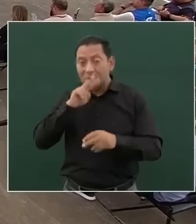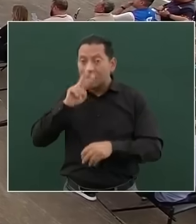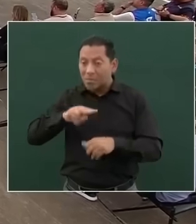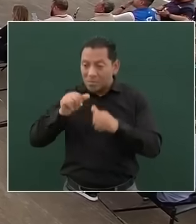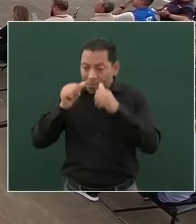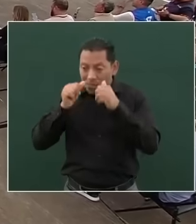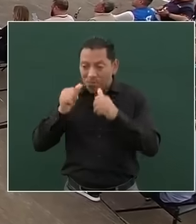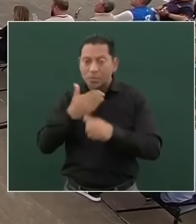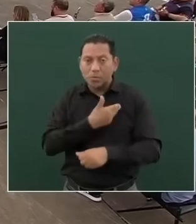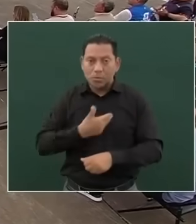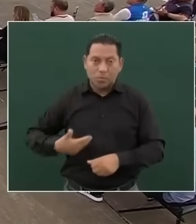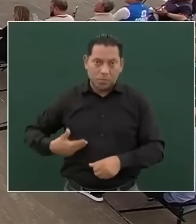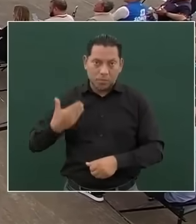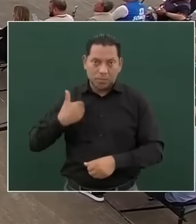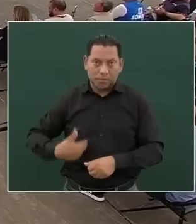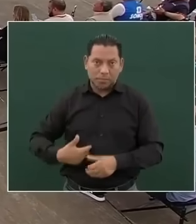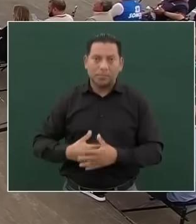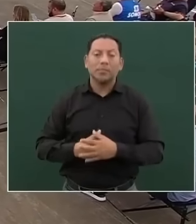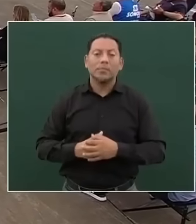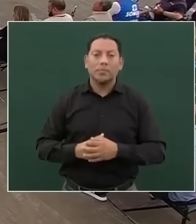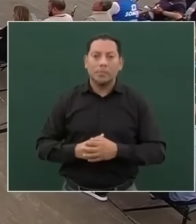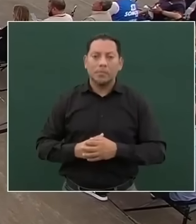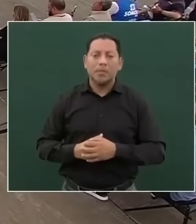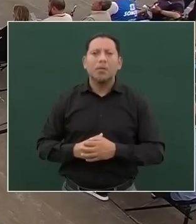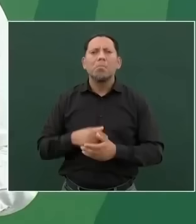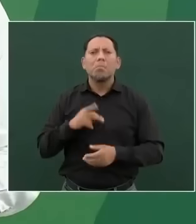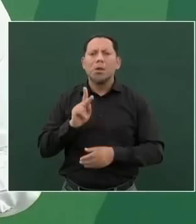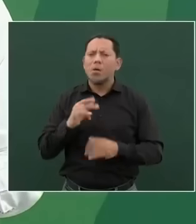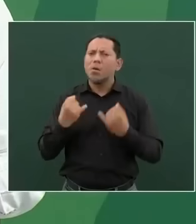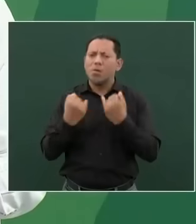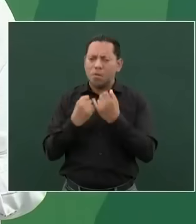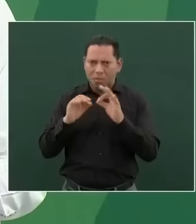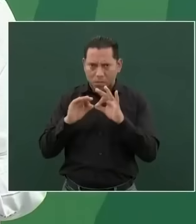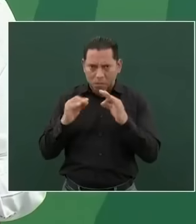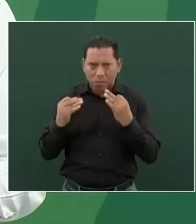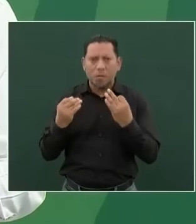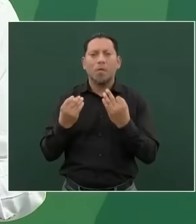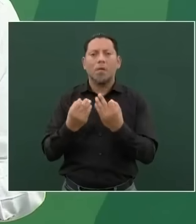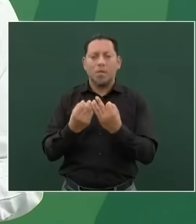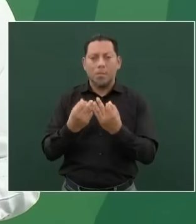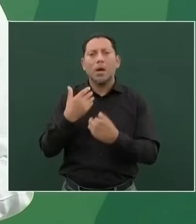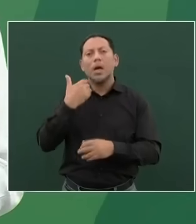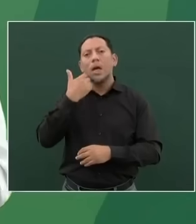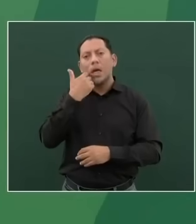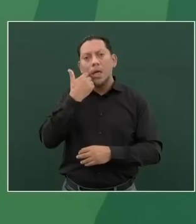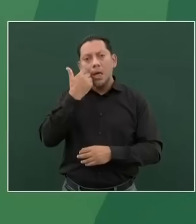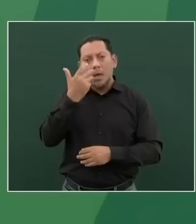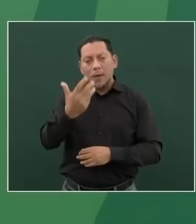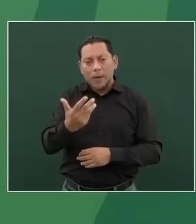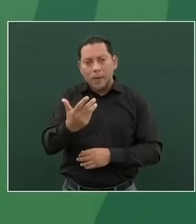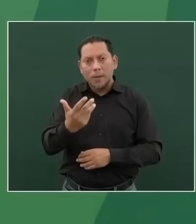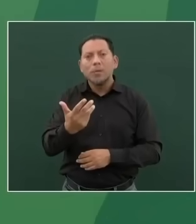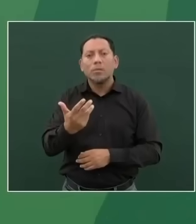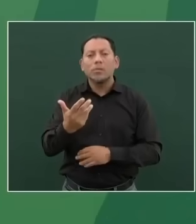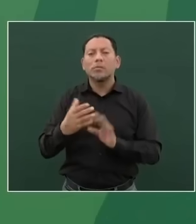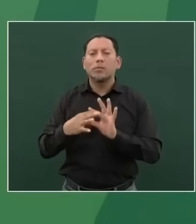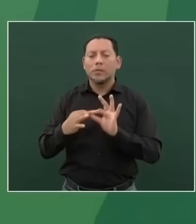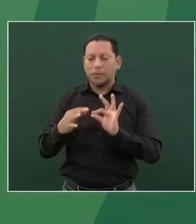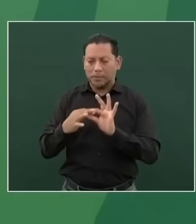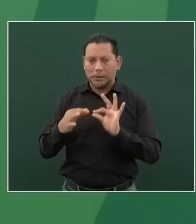como presidente pero al mismo tiempo quiero